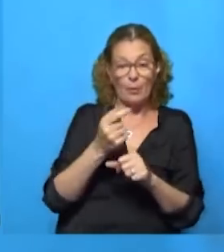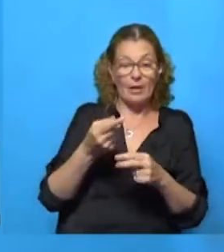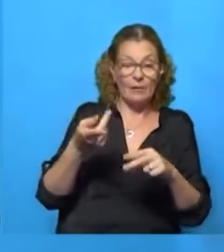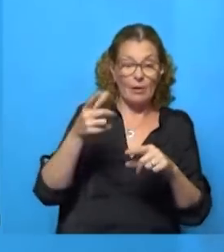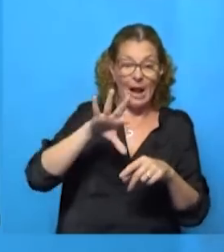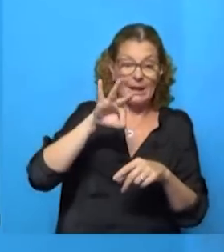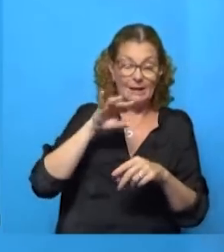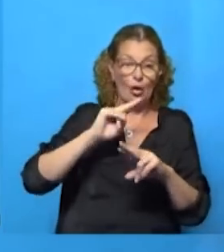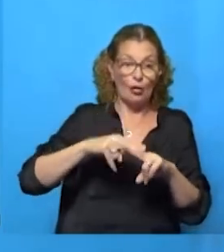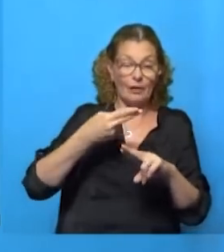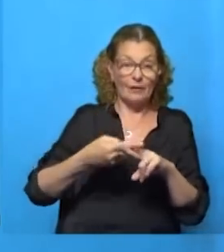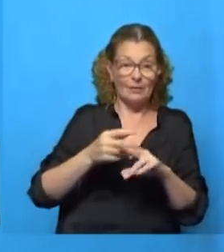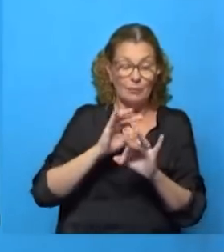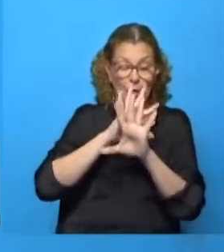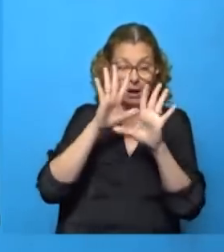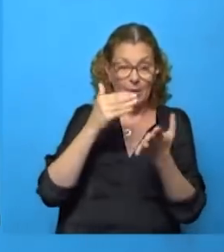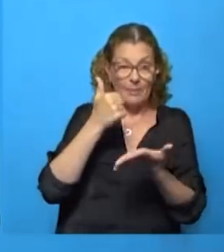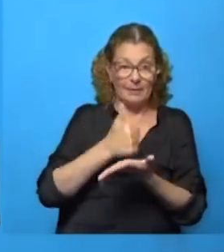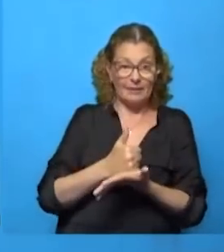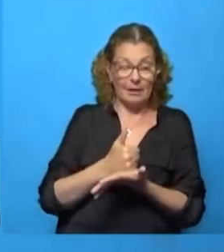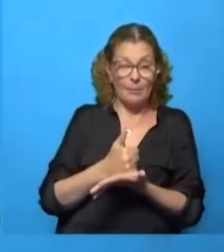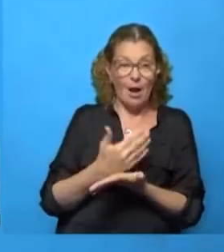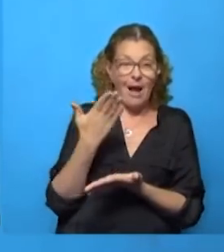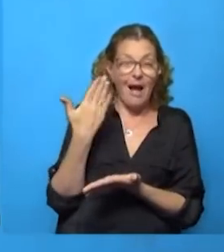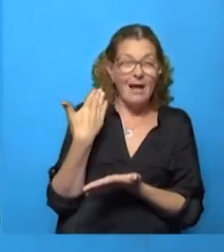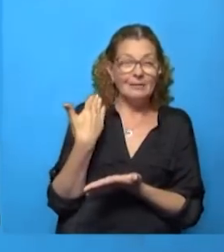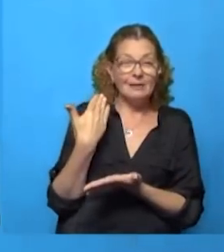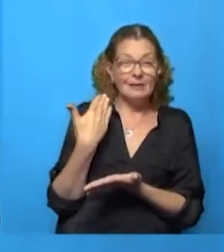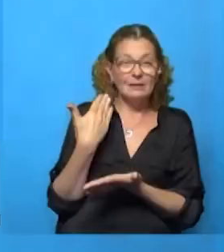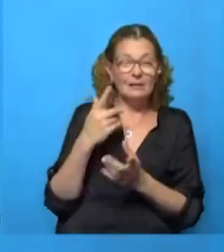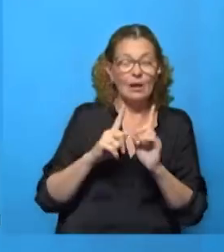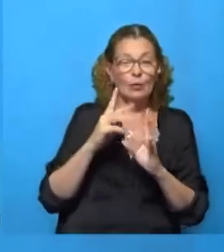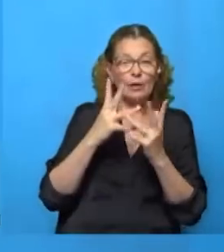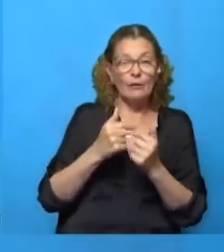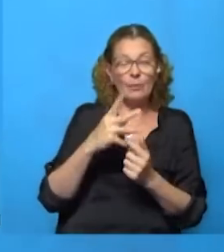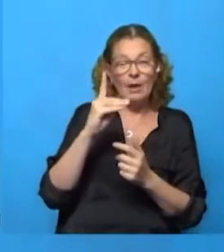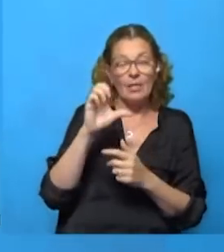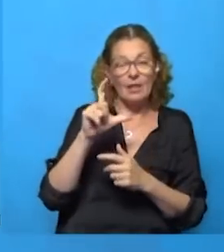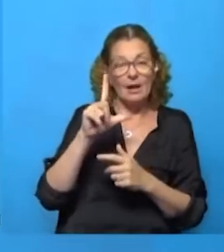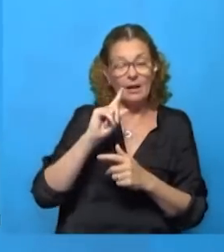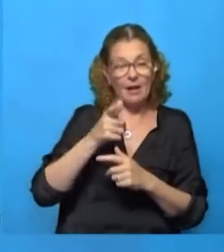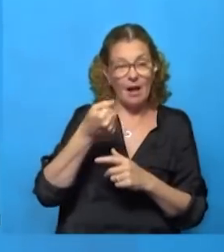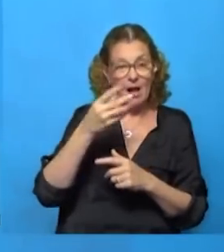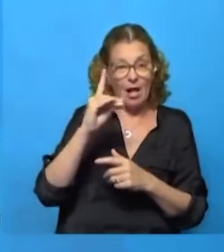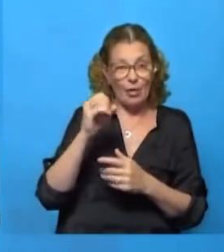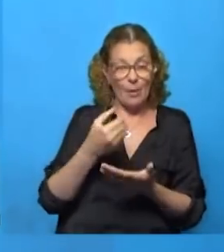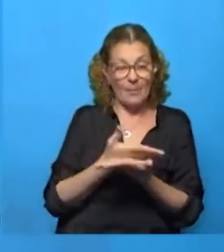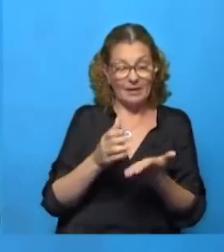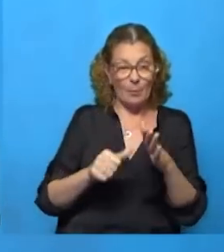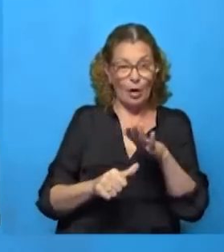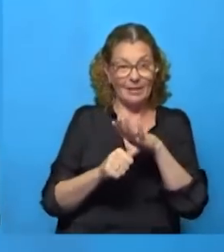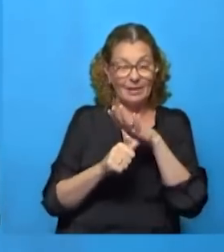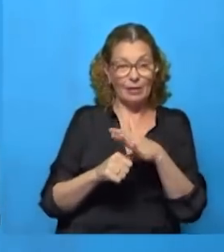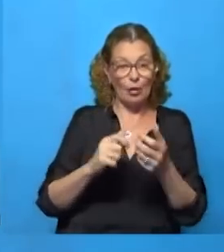reelegido y aparecía claro por lo menos inicialmente que de alguna forma Álvaro Delgado aparecía como el candidato